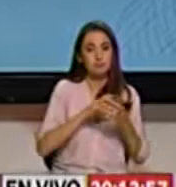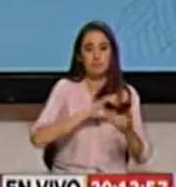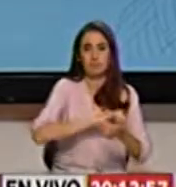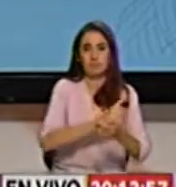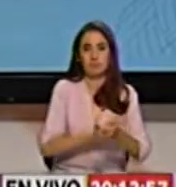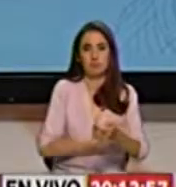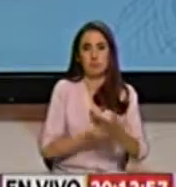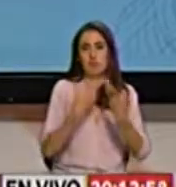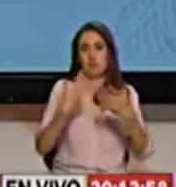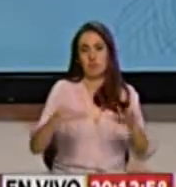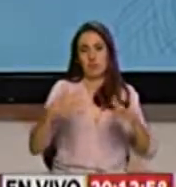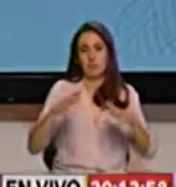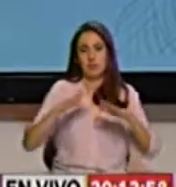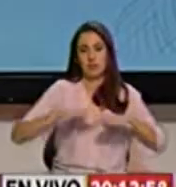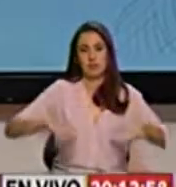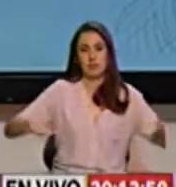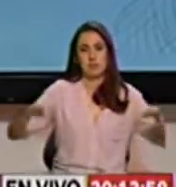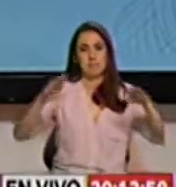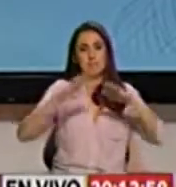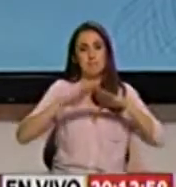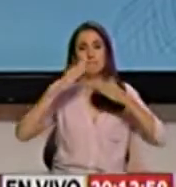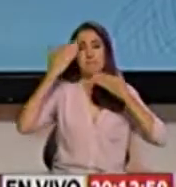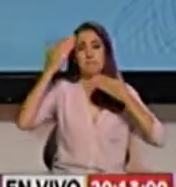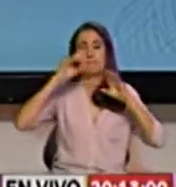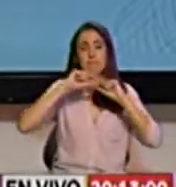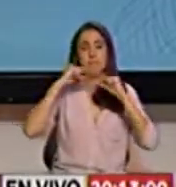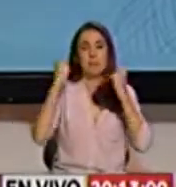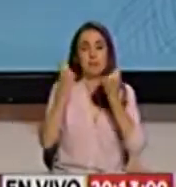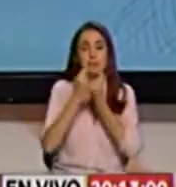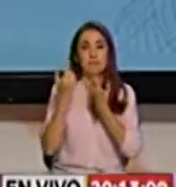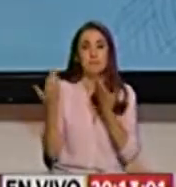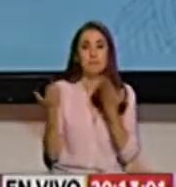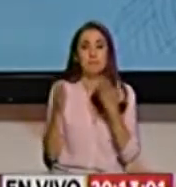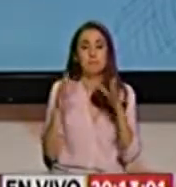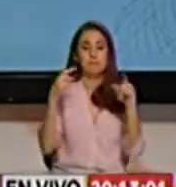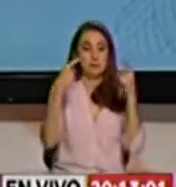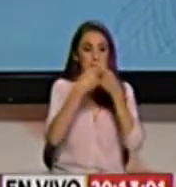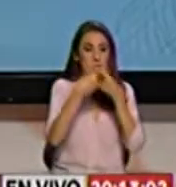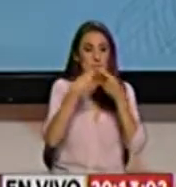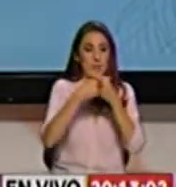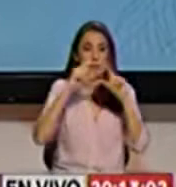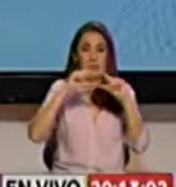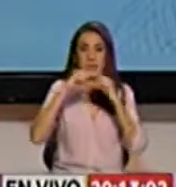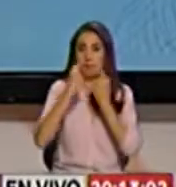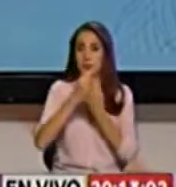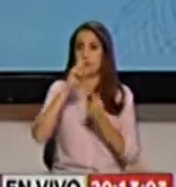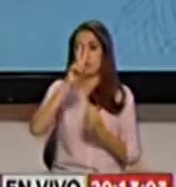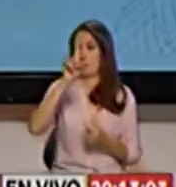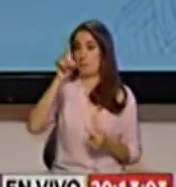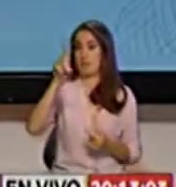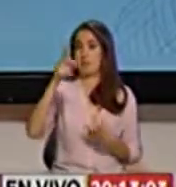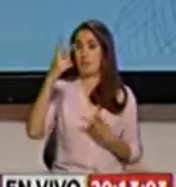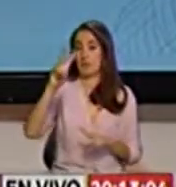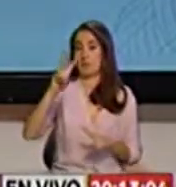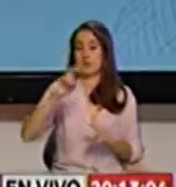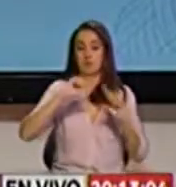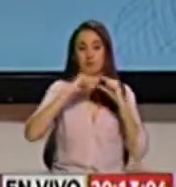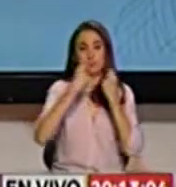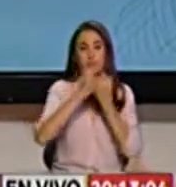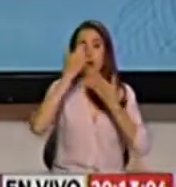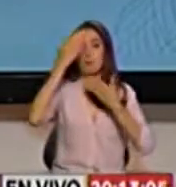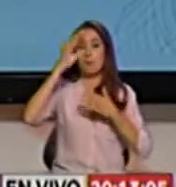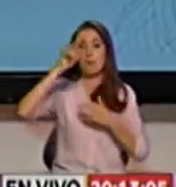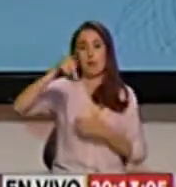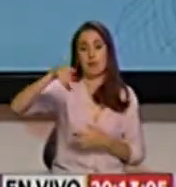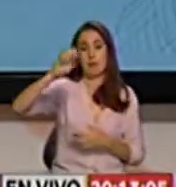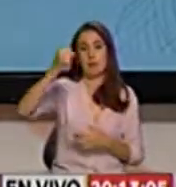parte, sobre todo de las organizaciones políticas de oposición, creo, PSC, en cuanto al contenido de la proforma